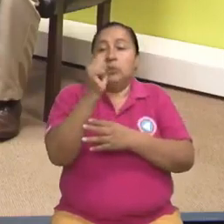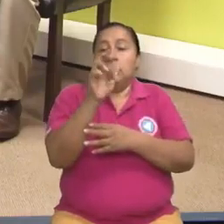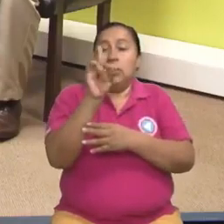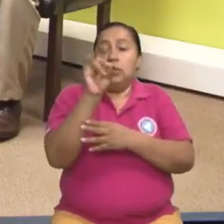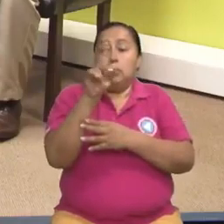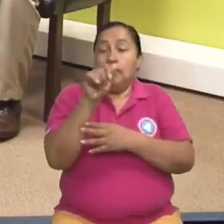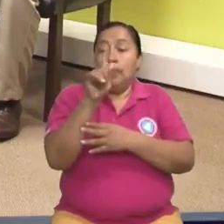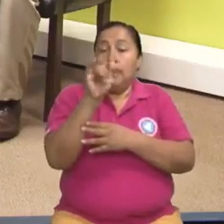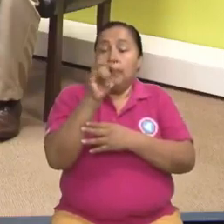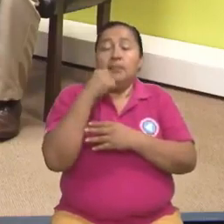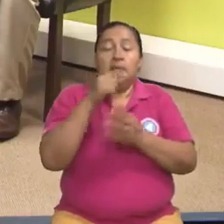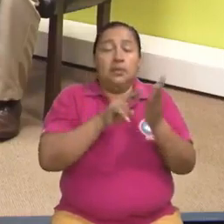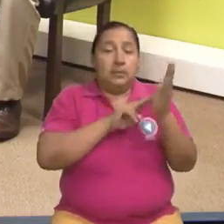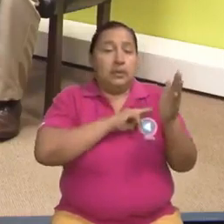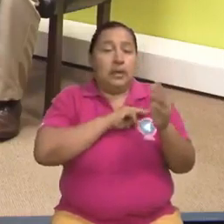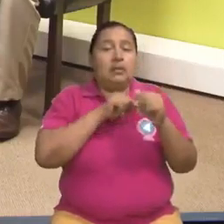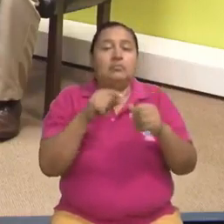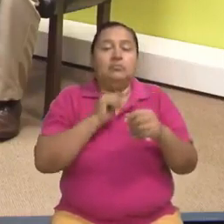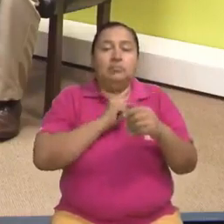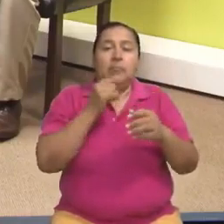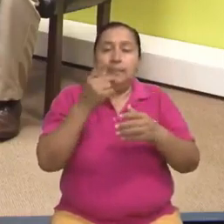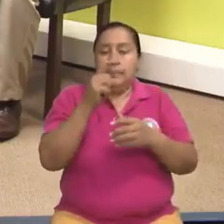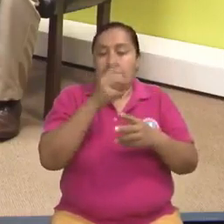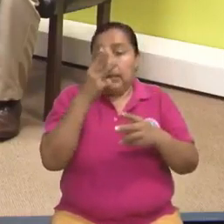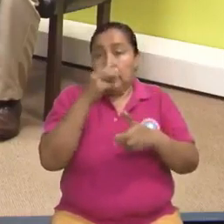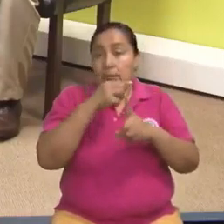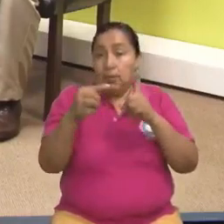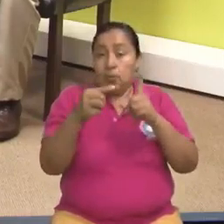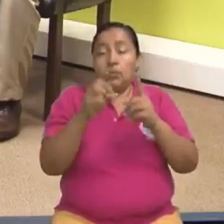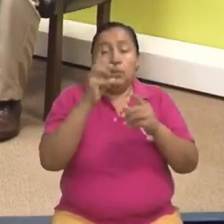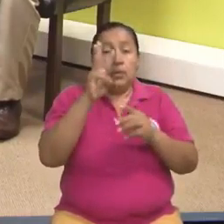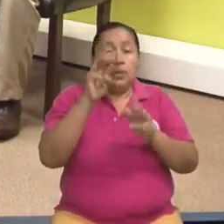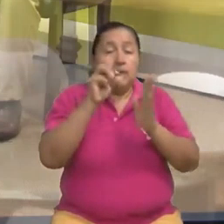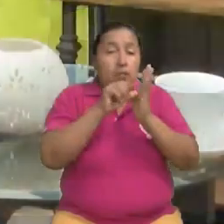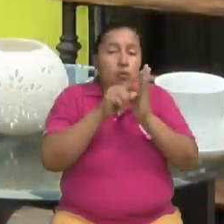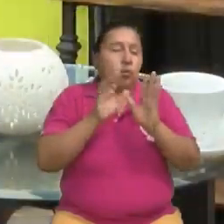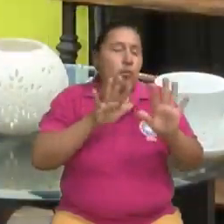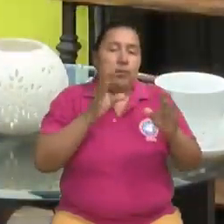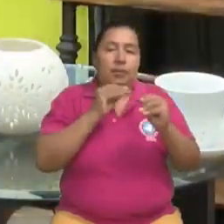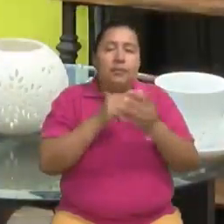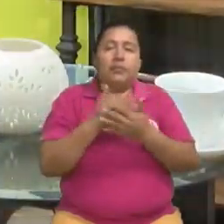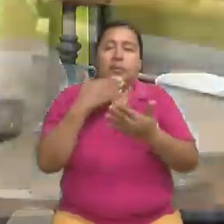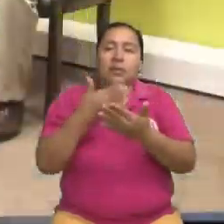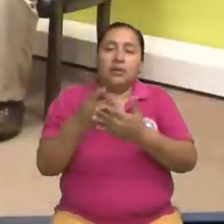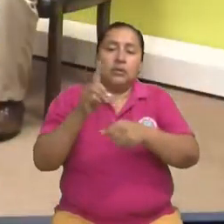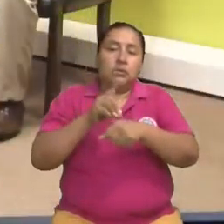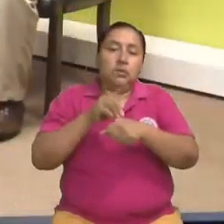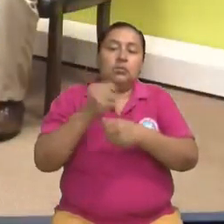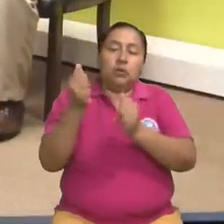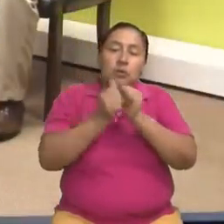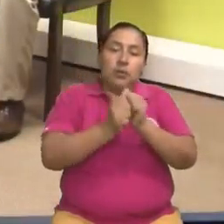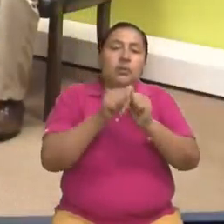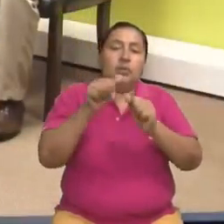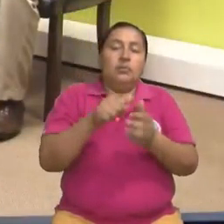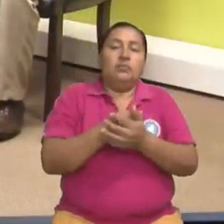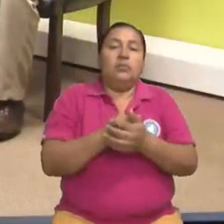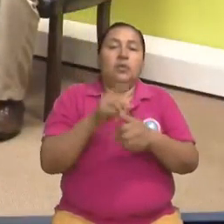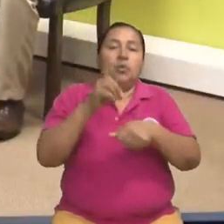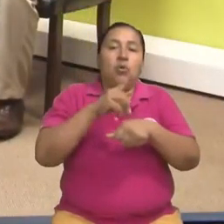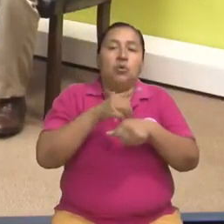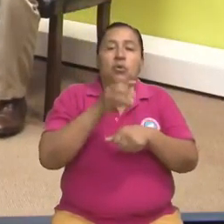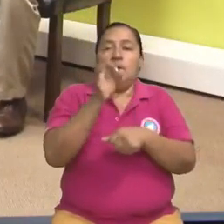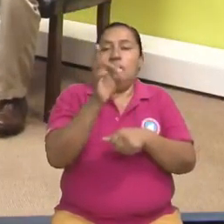congénitas que se presentan y en media hora no lo podemos tratar. Así es. Gracias, sí, doctor, por habernos acompañado. Es el doctor